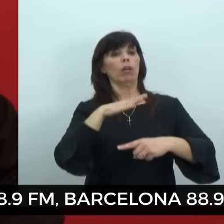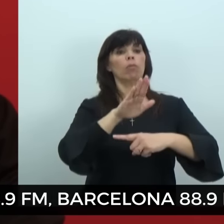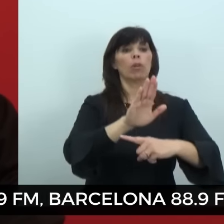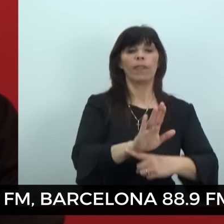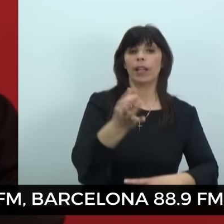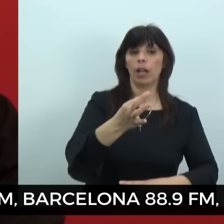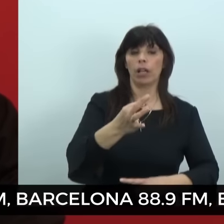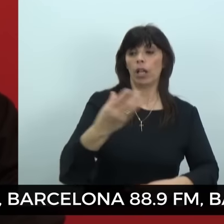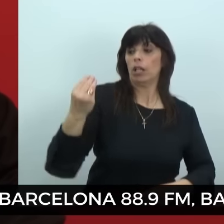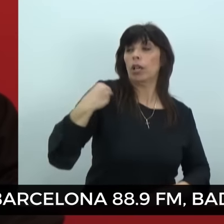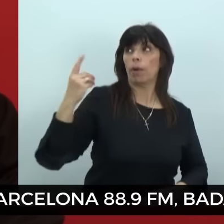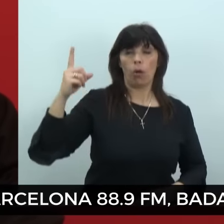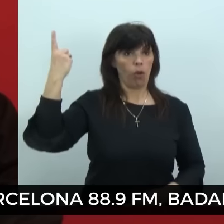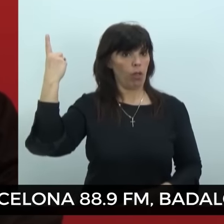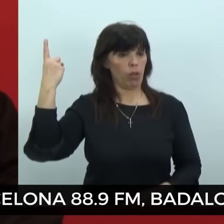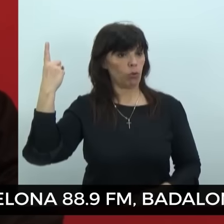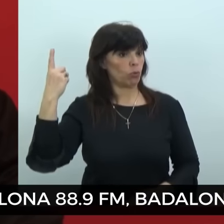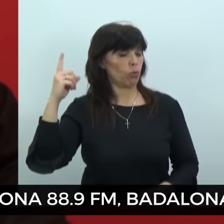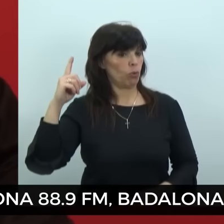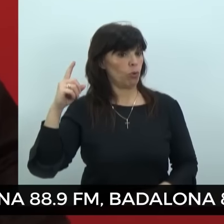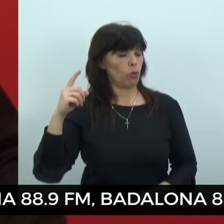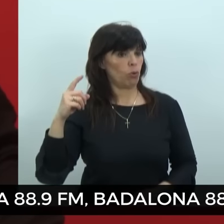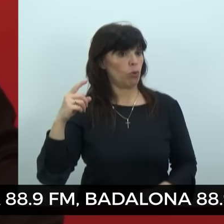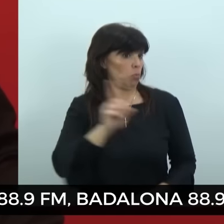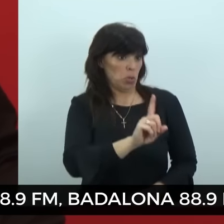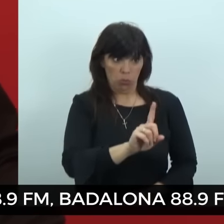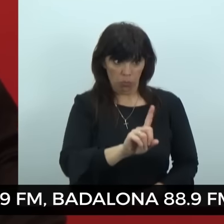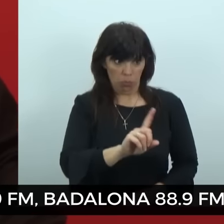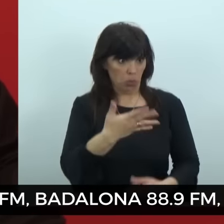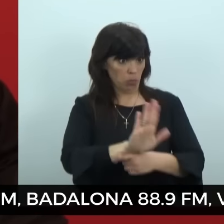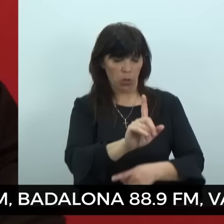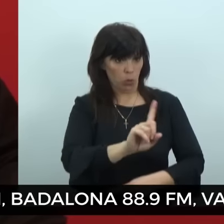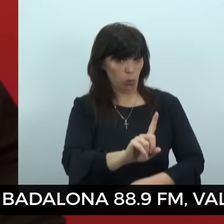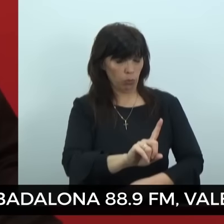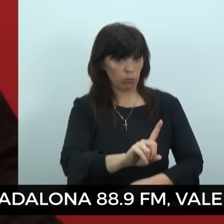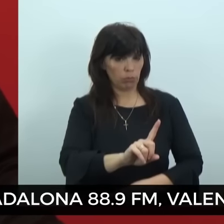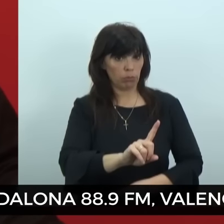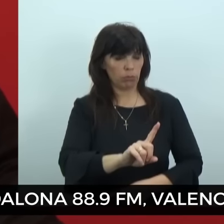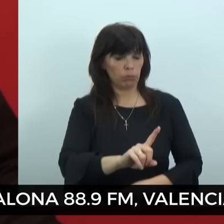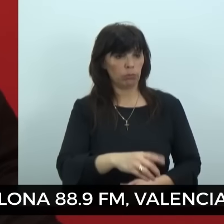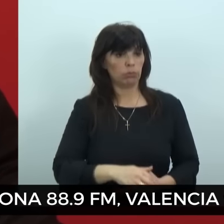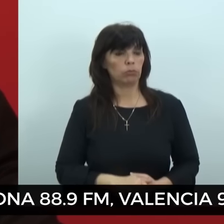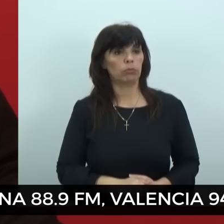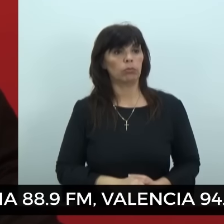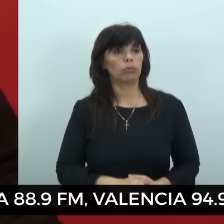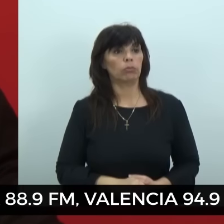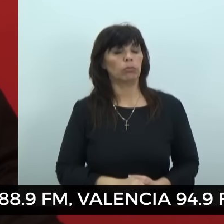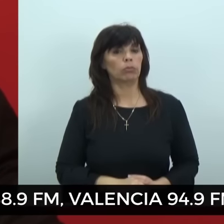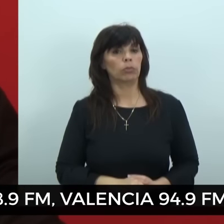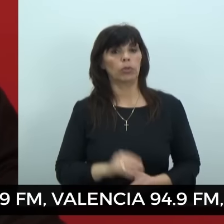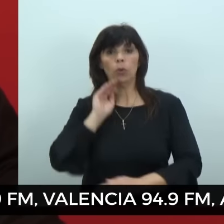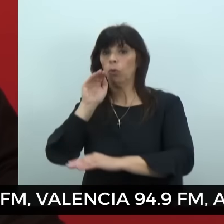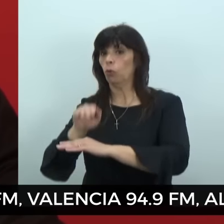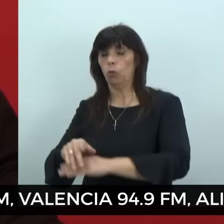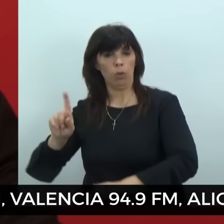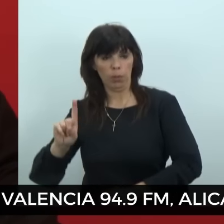Dios, como dice la Biblia en Efesios 4:4. Tu vida tiene que ser un reflejo